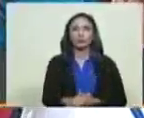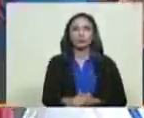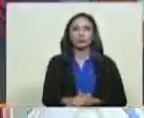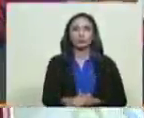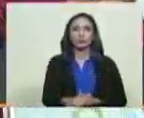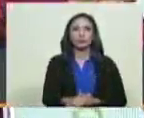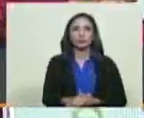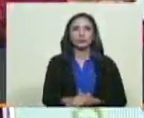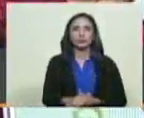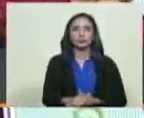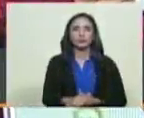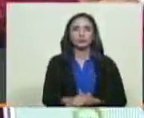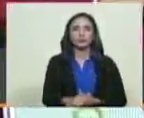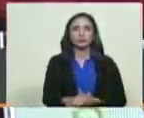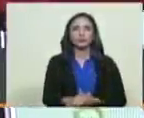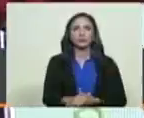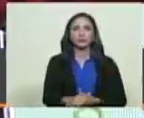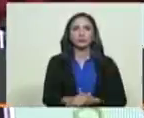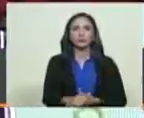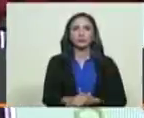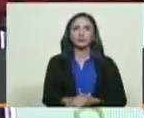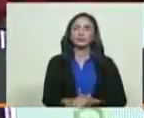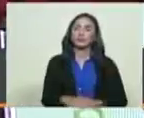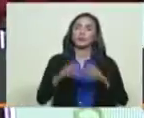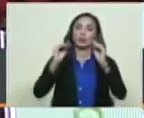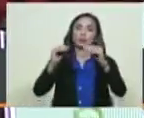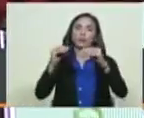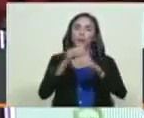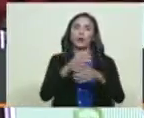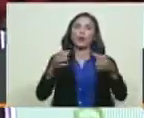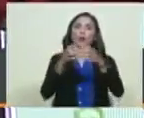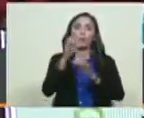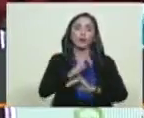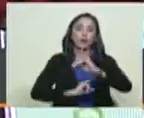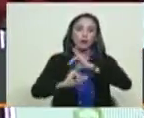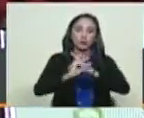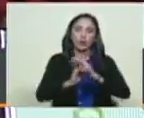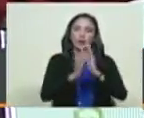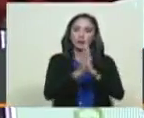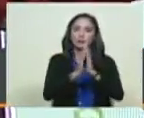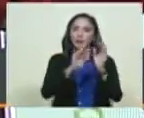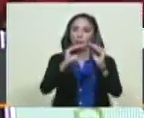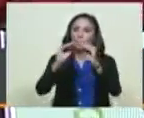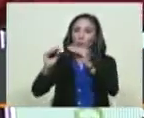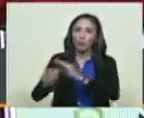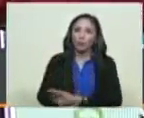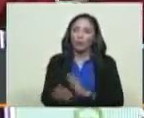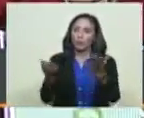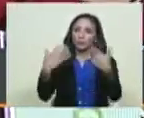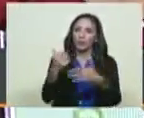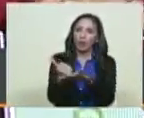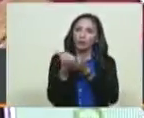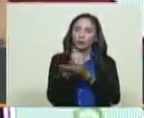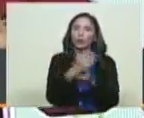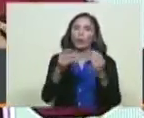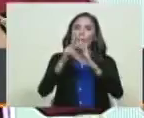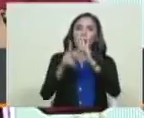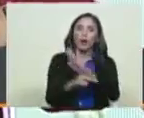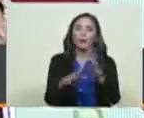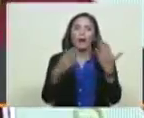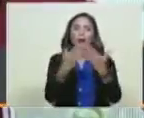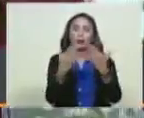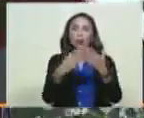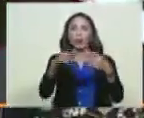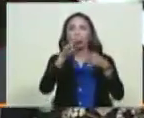cayendo y corriendo yo les pido a las delegaciones internacionales a los claves que nos ayuden con los programas de estudios